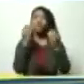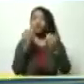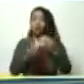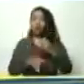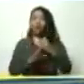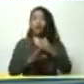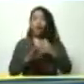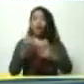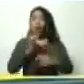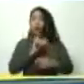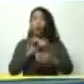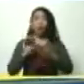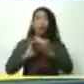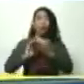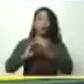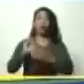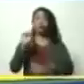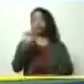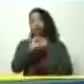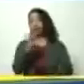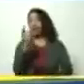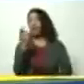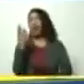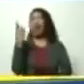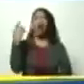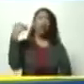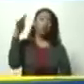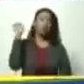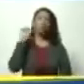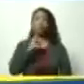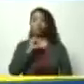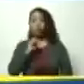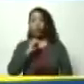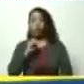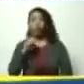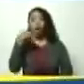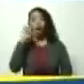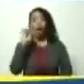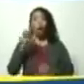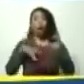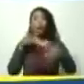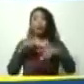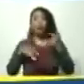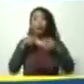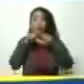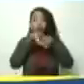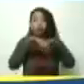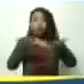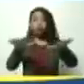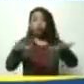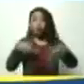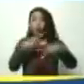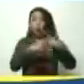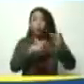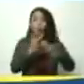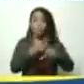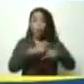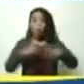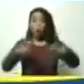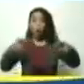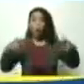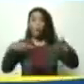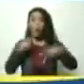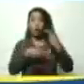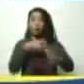ah que no hemos recuperado si que hay una expansión de la actividad económica productiva que creció la actividad